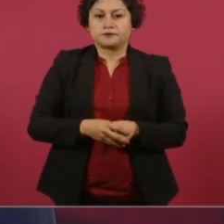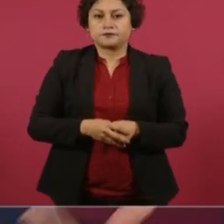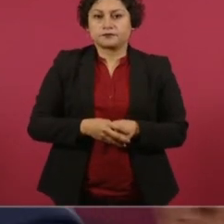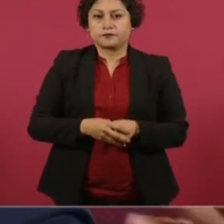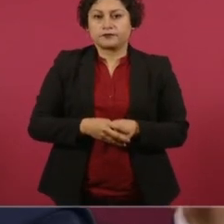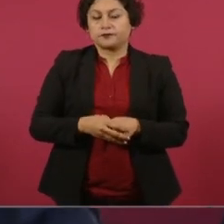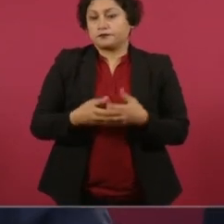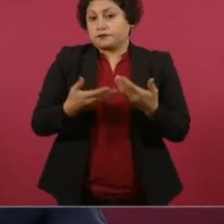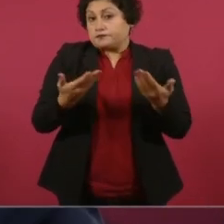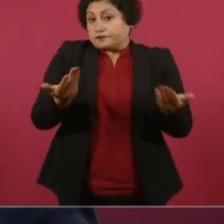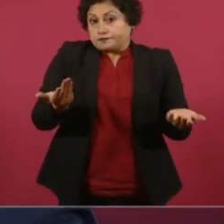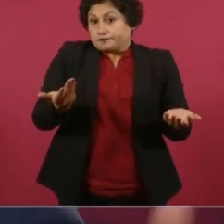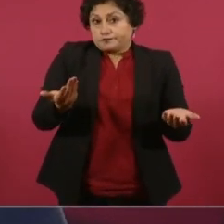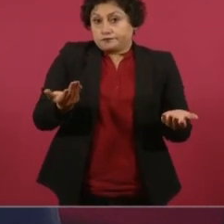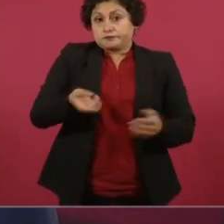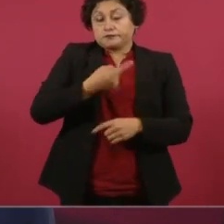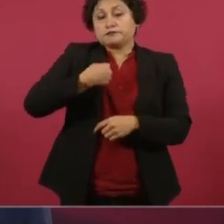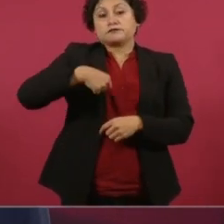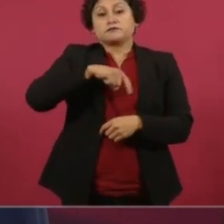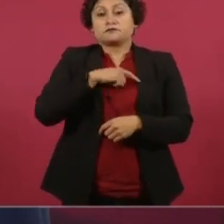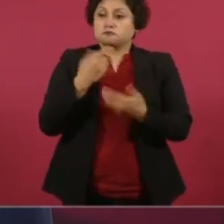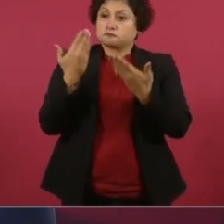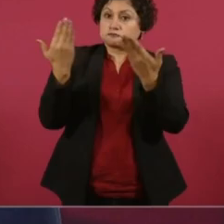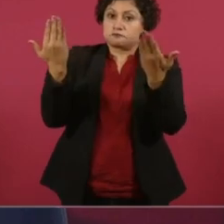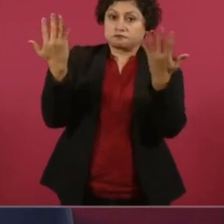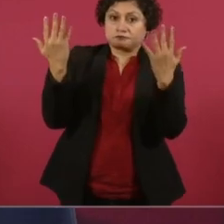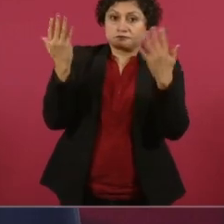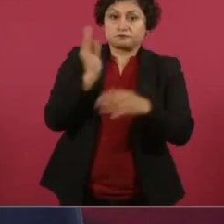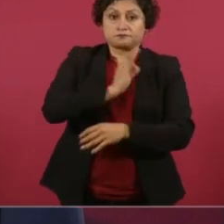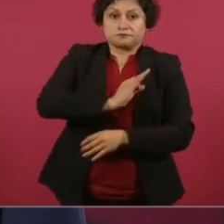y celebramos que se pasó